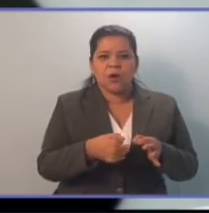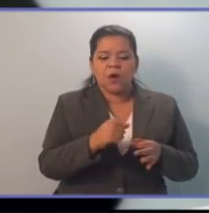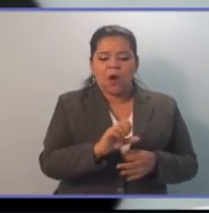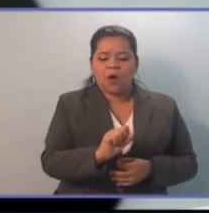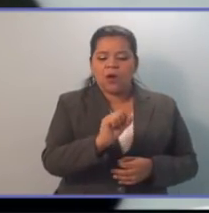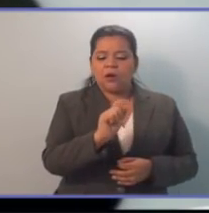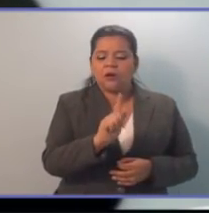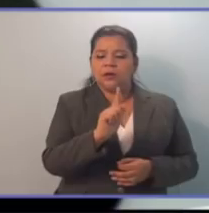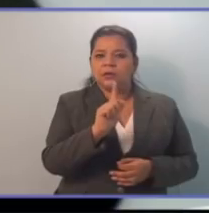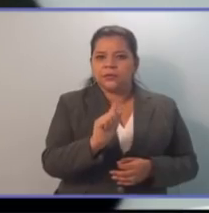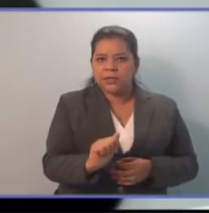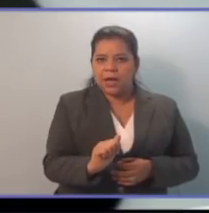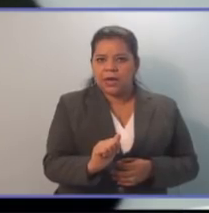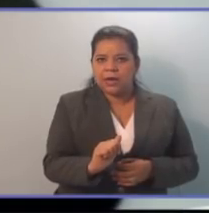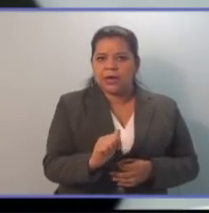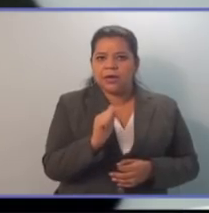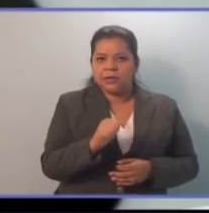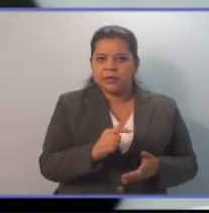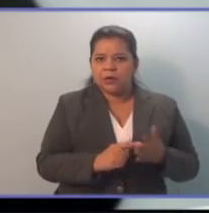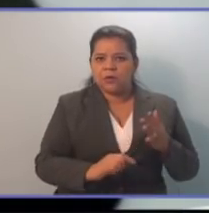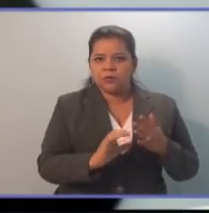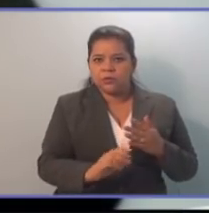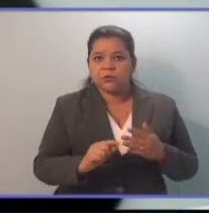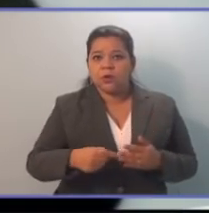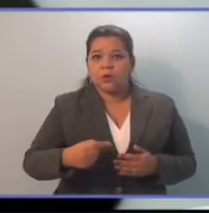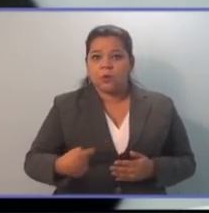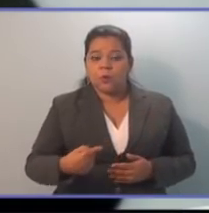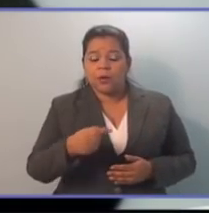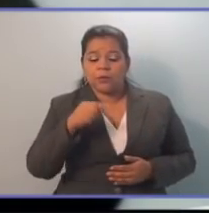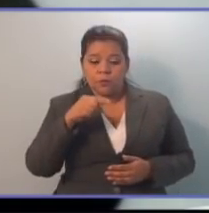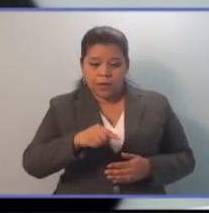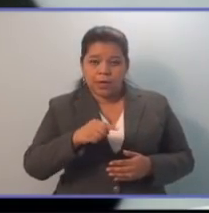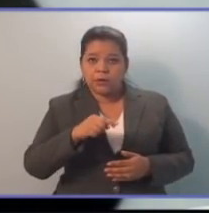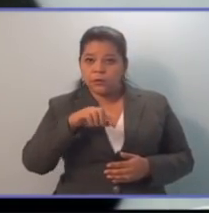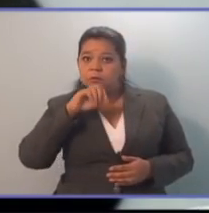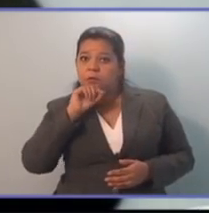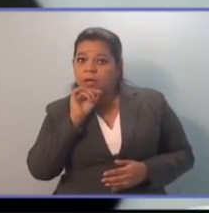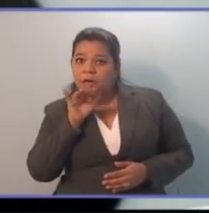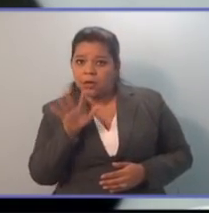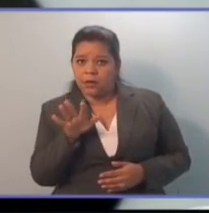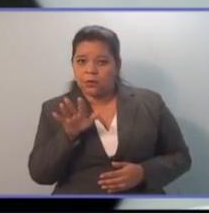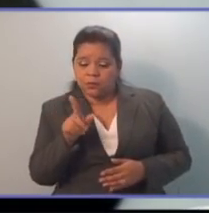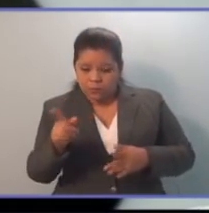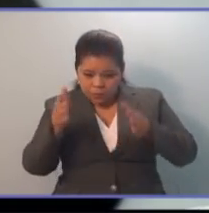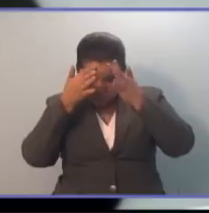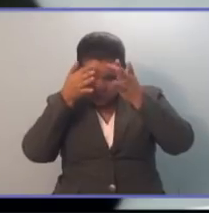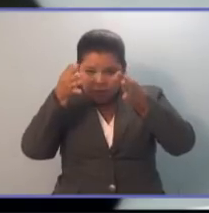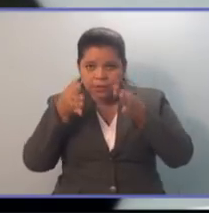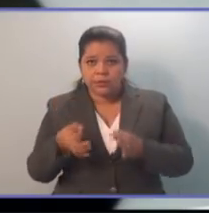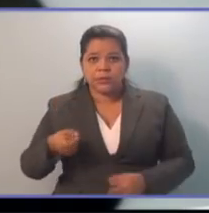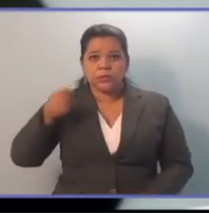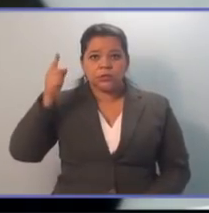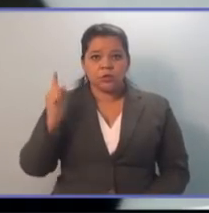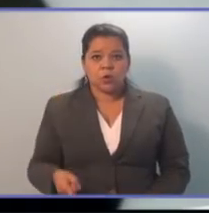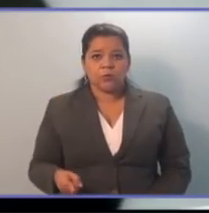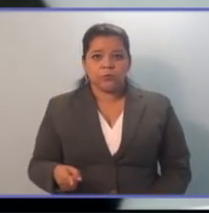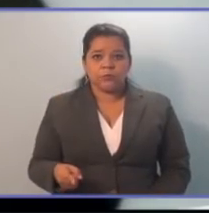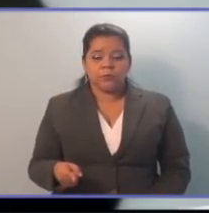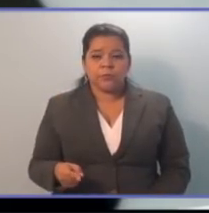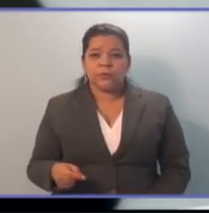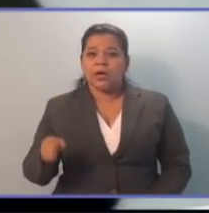es cuando ha pronunciado una sentencia en tiempos que